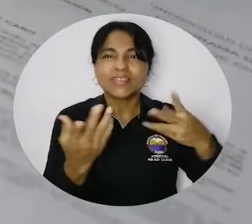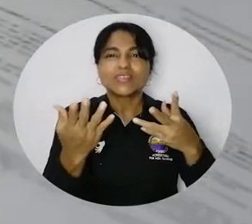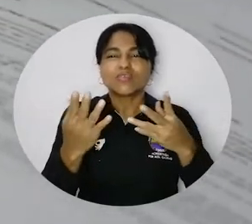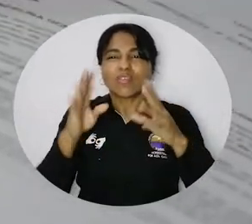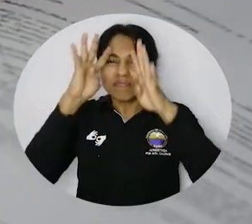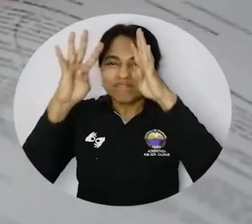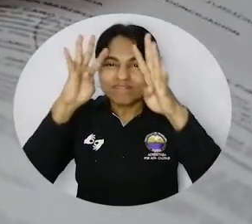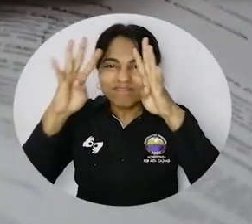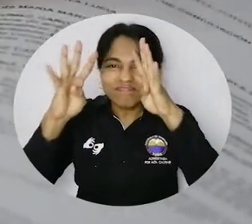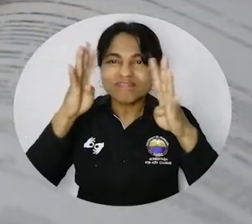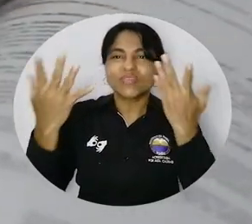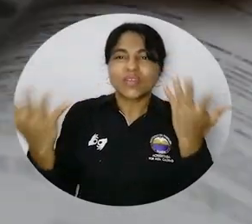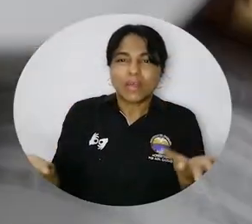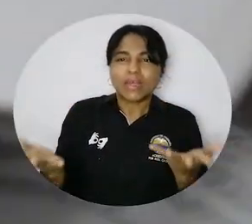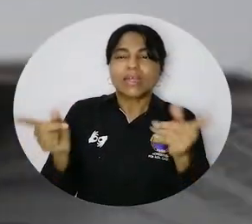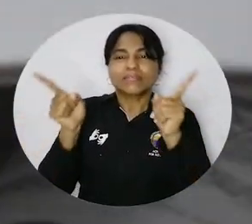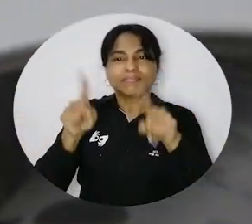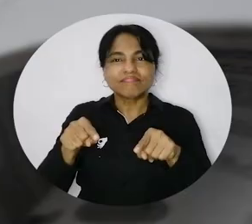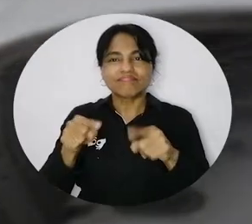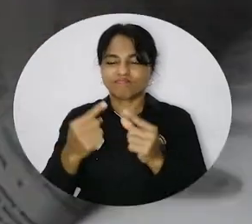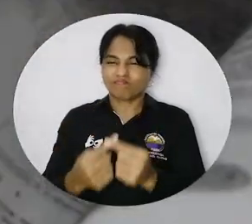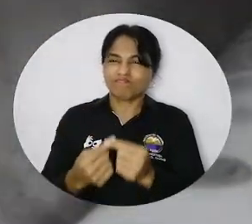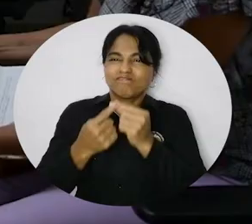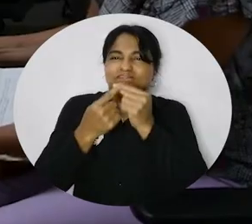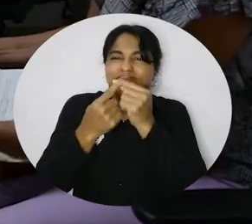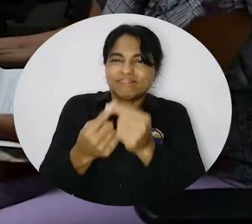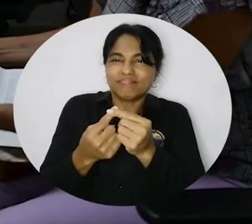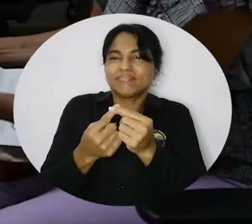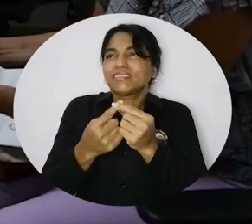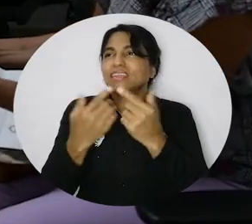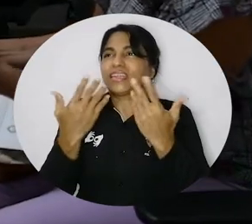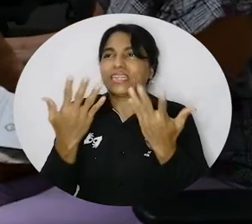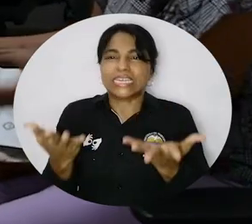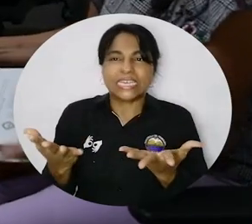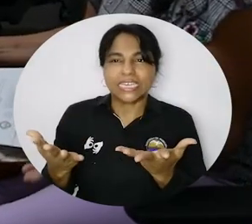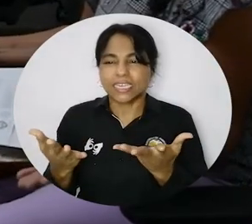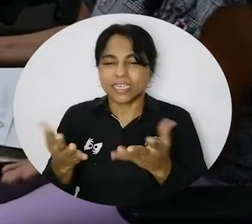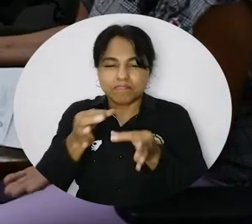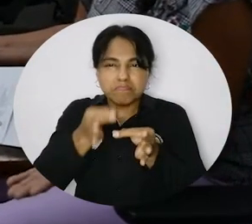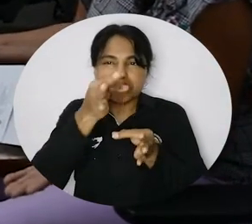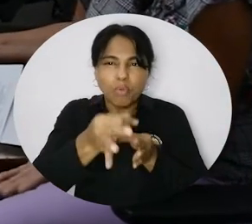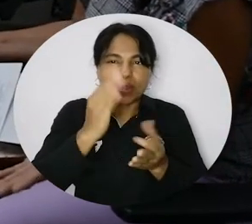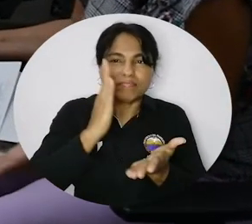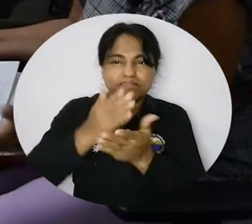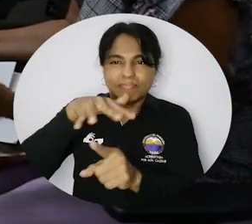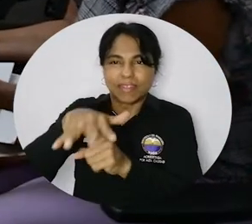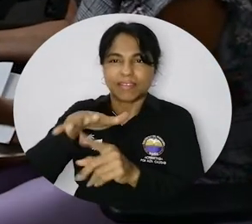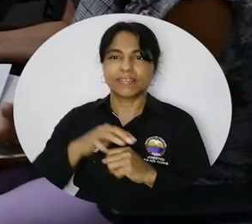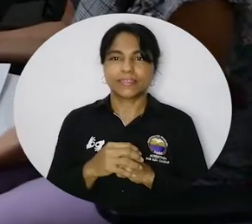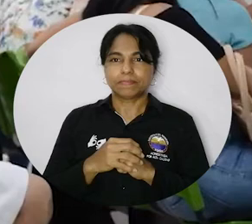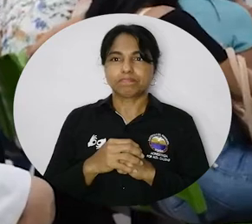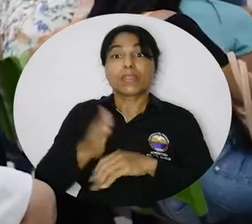en cuestiones innovadoras y también que sea especialmente o particularmente en población vulnerable.